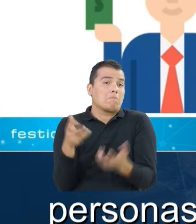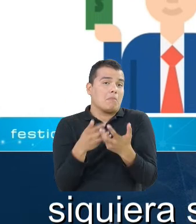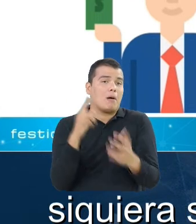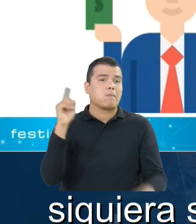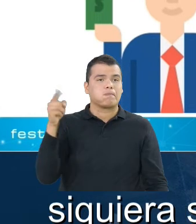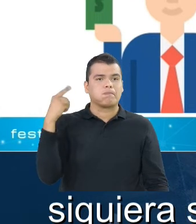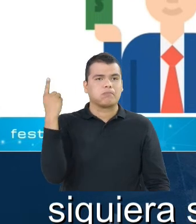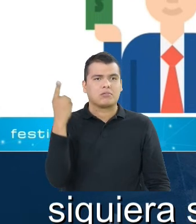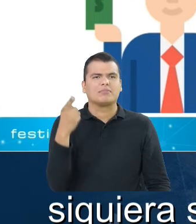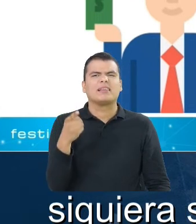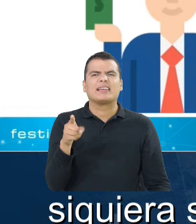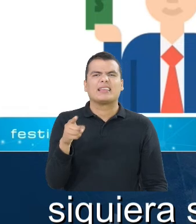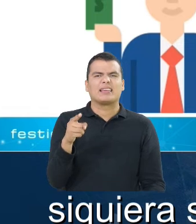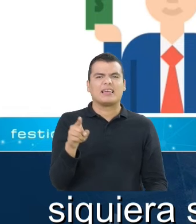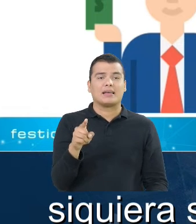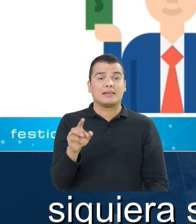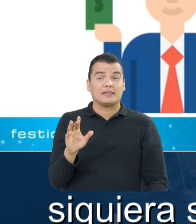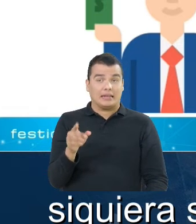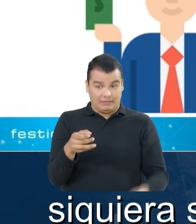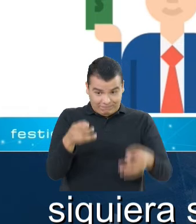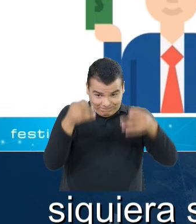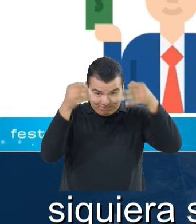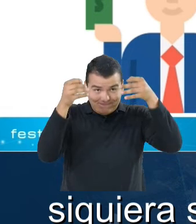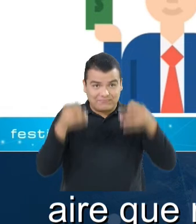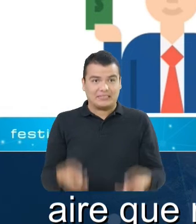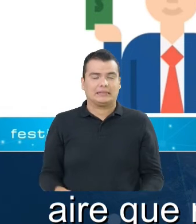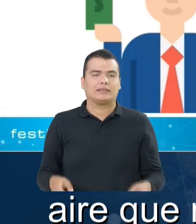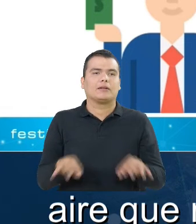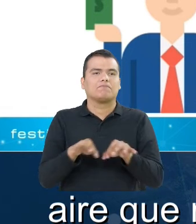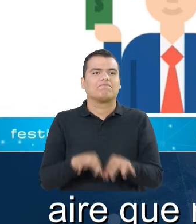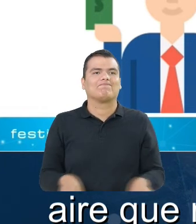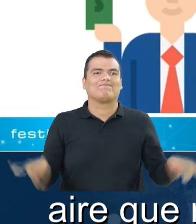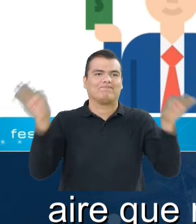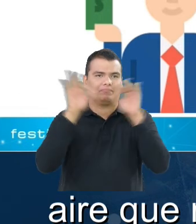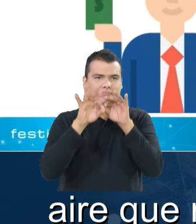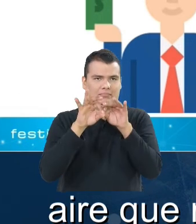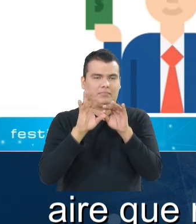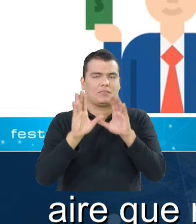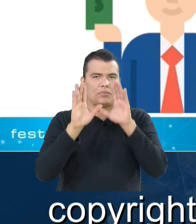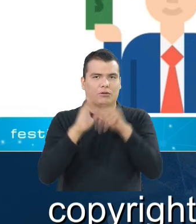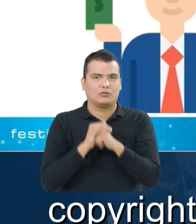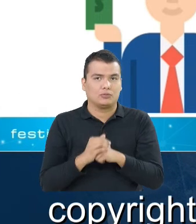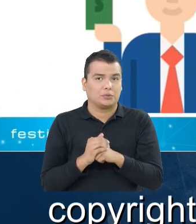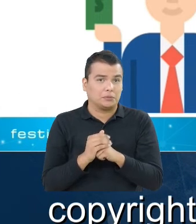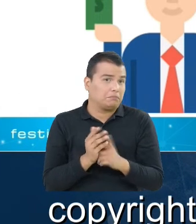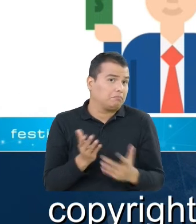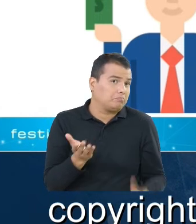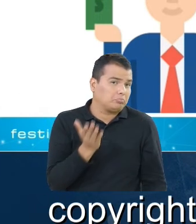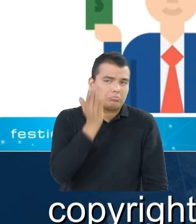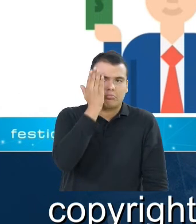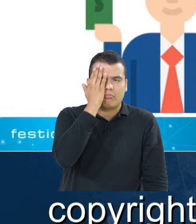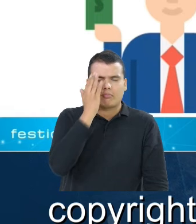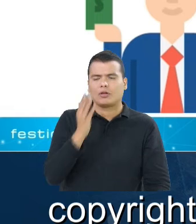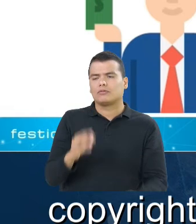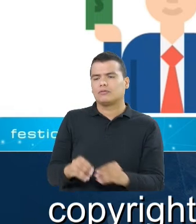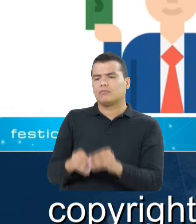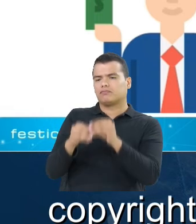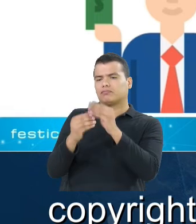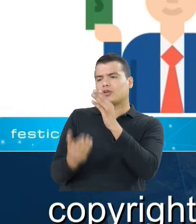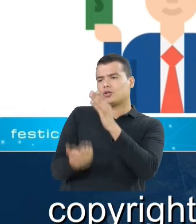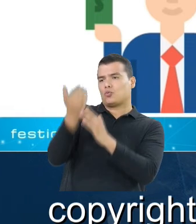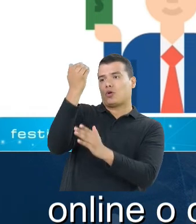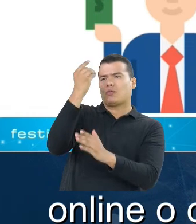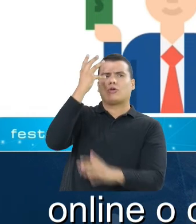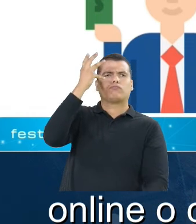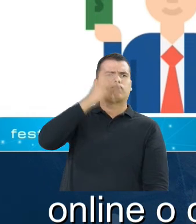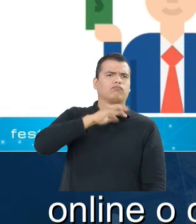el copywriting es tu arma letal cuando vendes online o cuando creas tu e-commerce, porque puedes tener un producto divino que